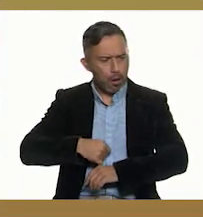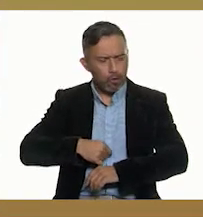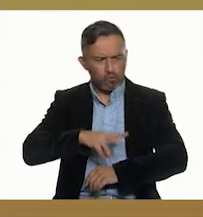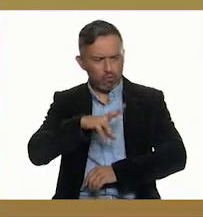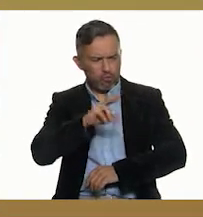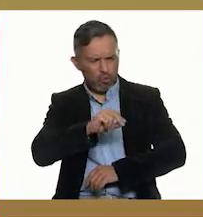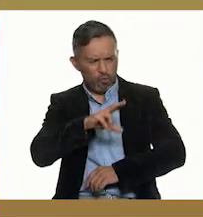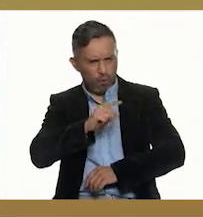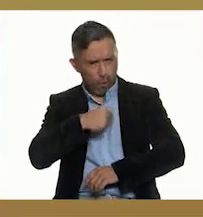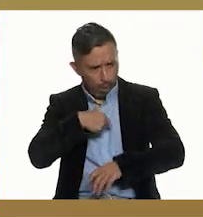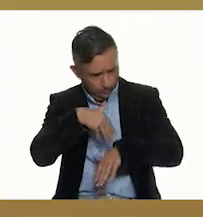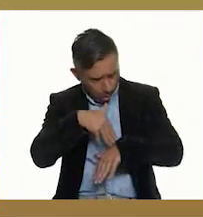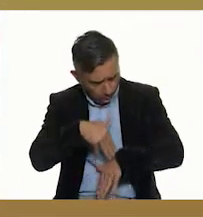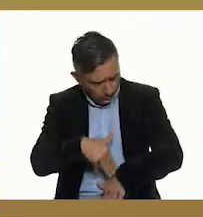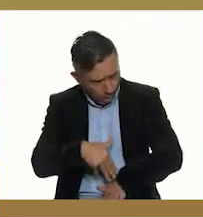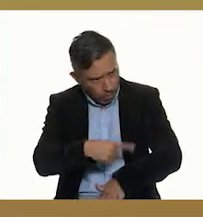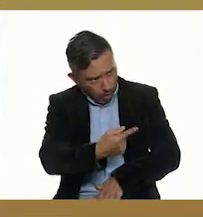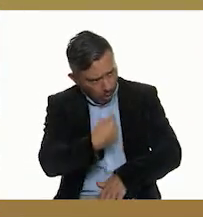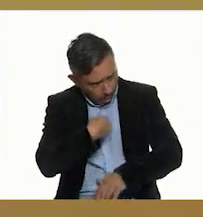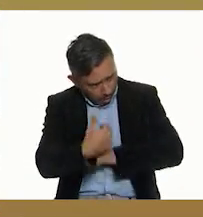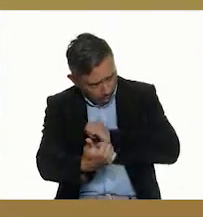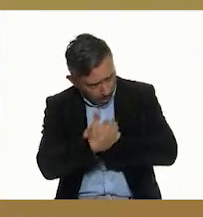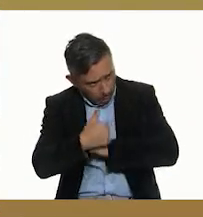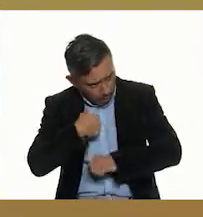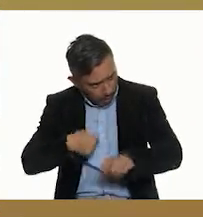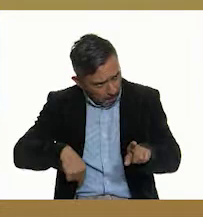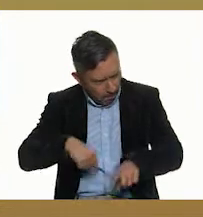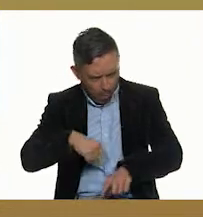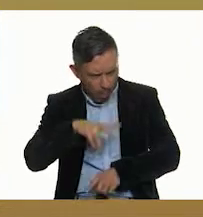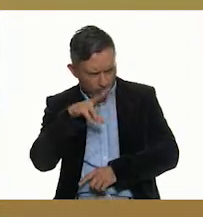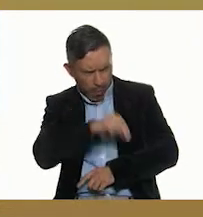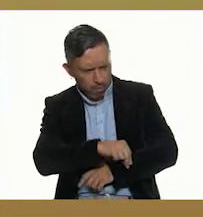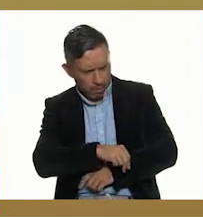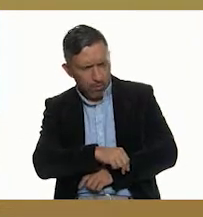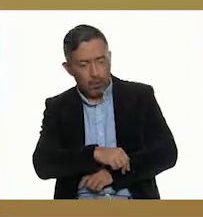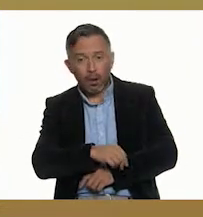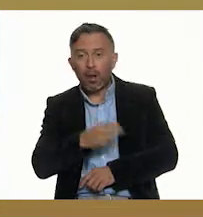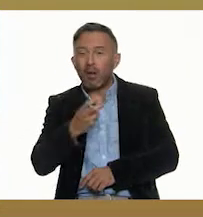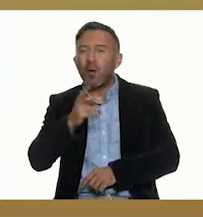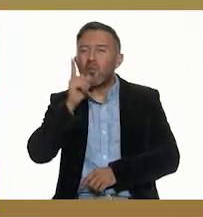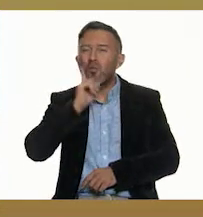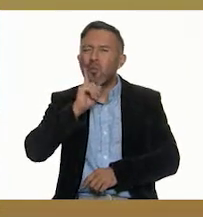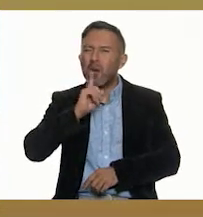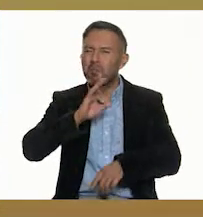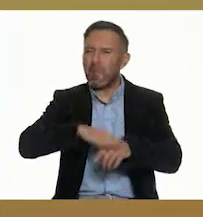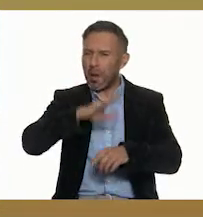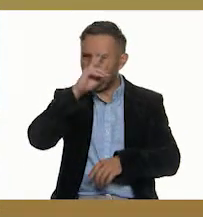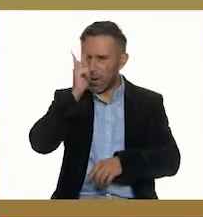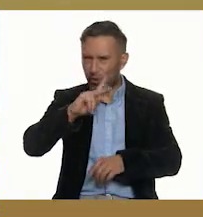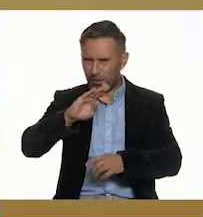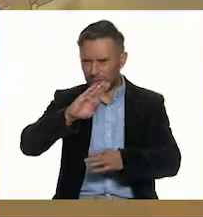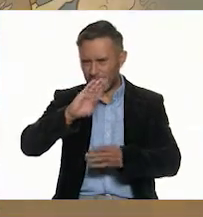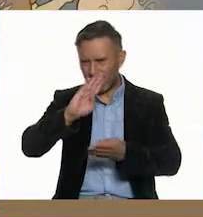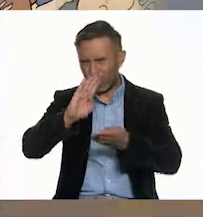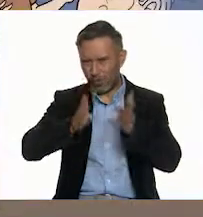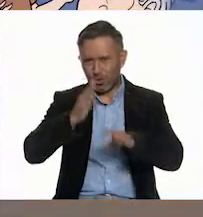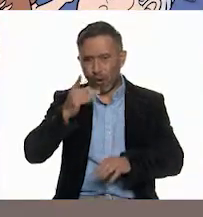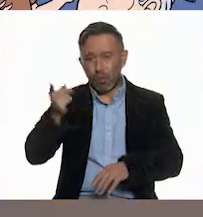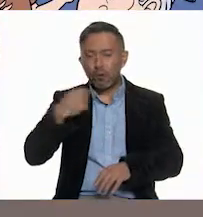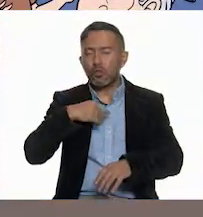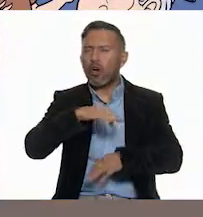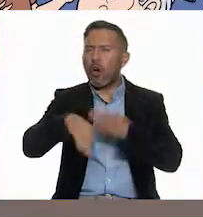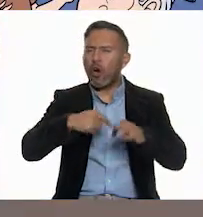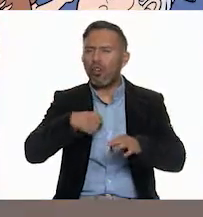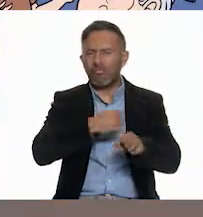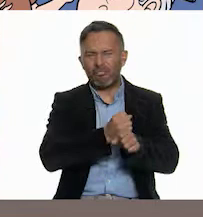se cree que es para pedirme un favor? Y así fue la peor señora del mundo con todos y cada uno de los habitantes del pueblo, hasta que